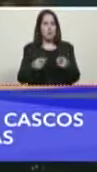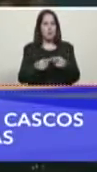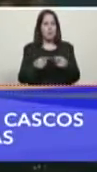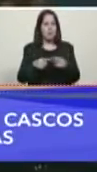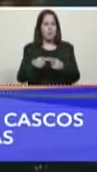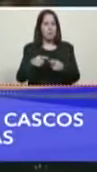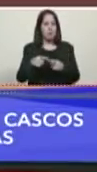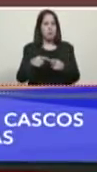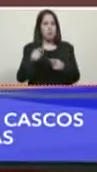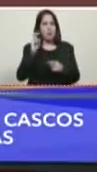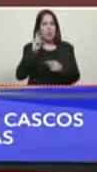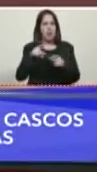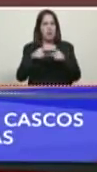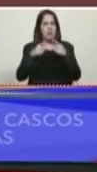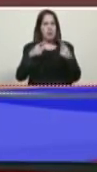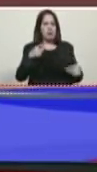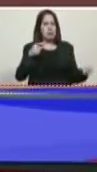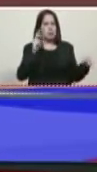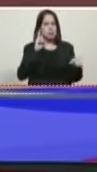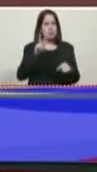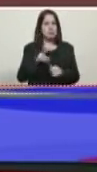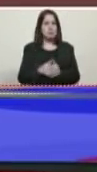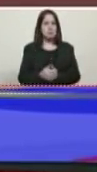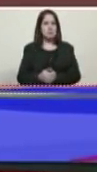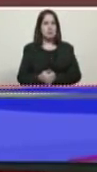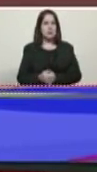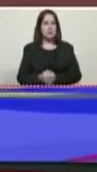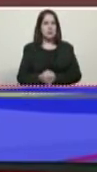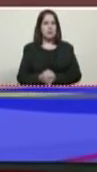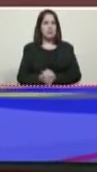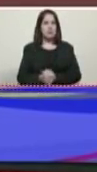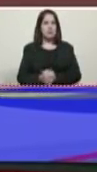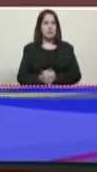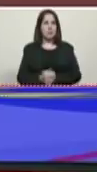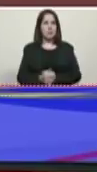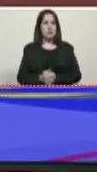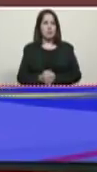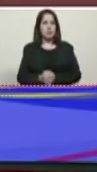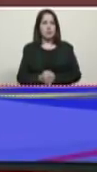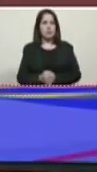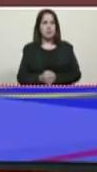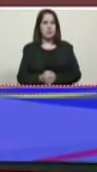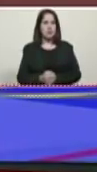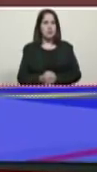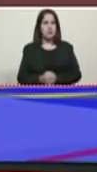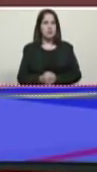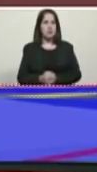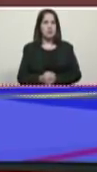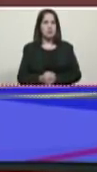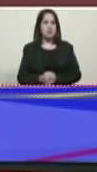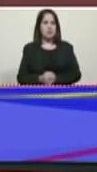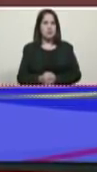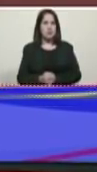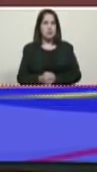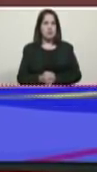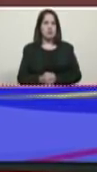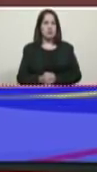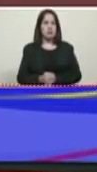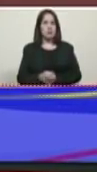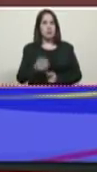siempre activos tierra de libertad monagas en sucre cumaná y carúpano